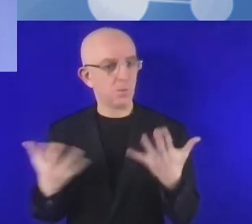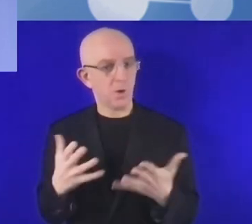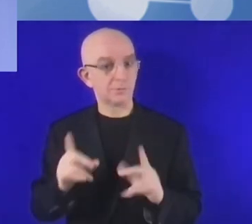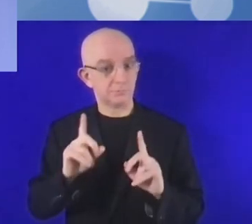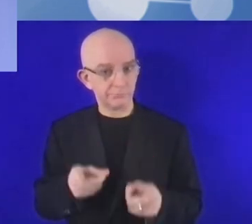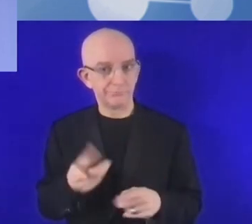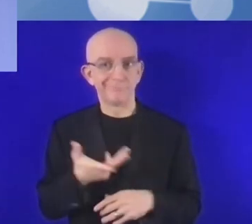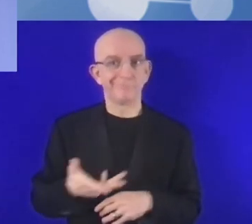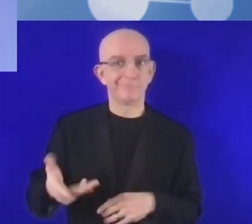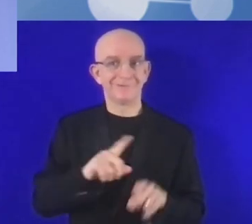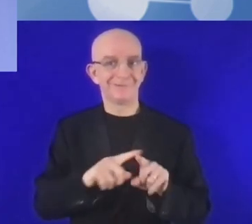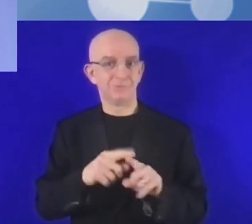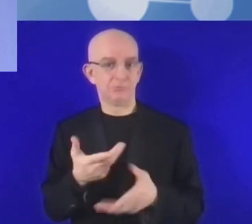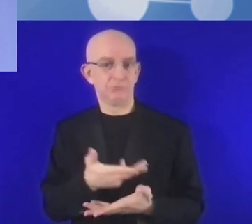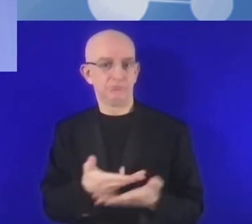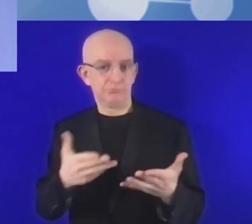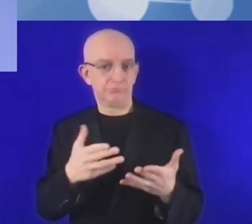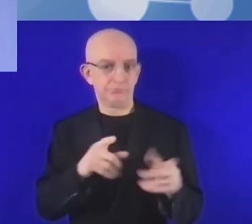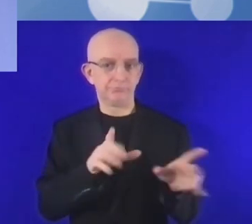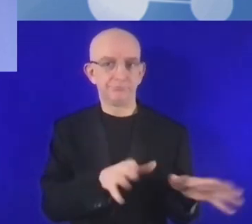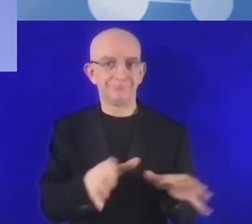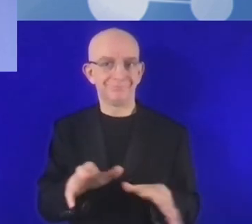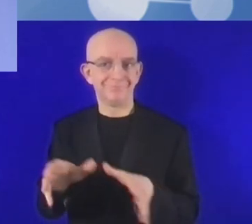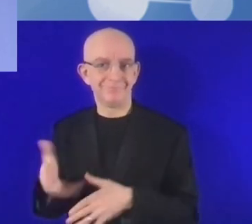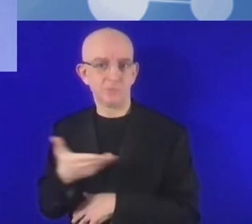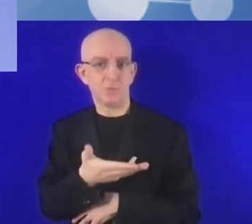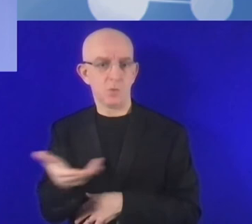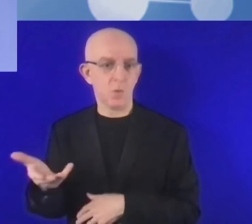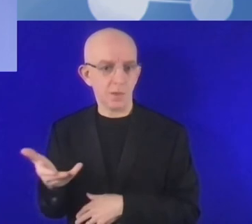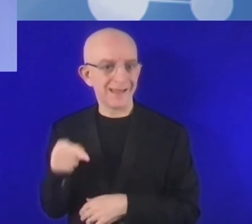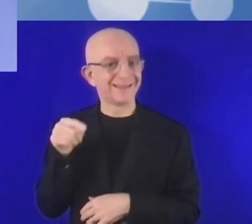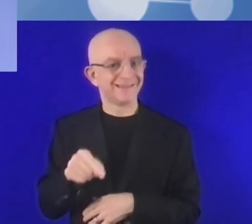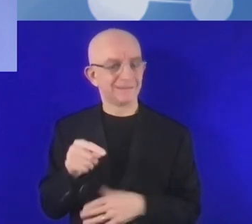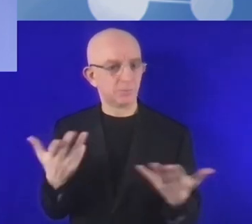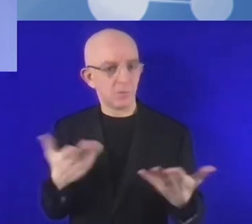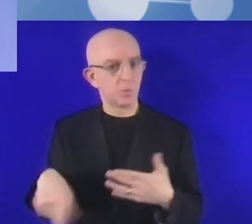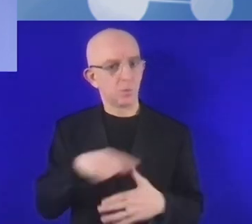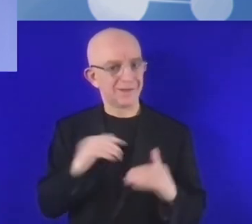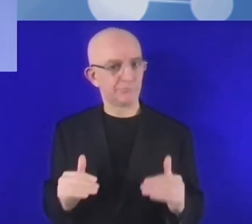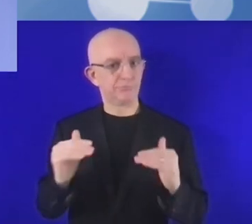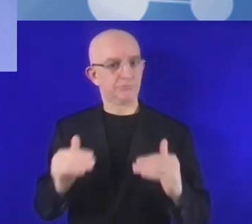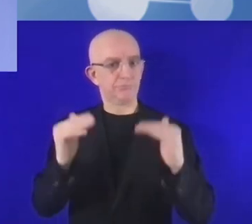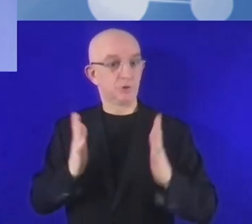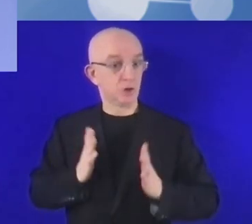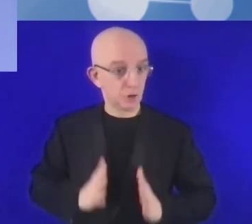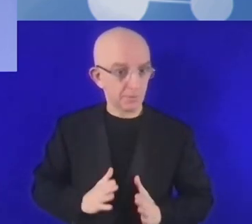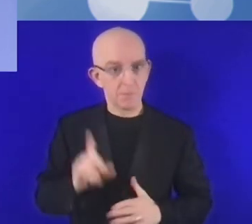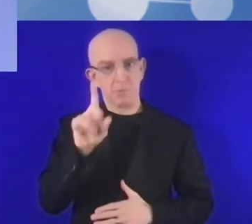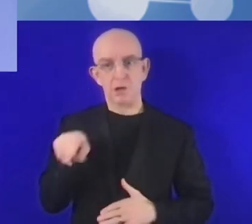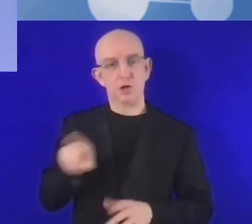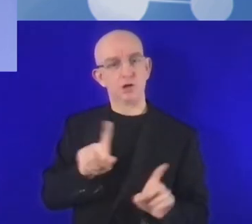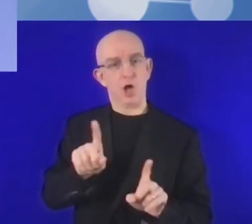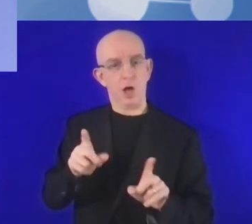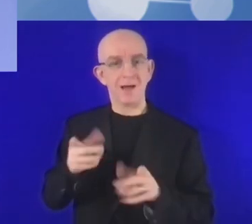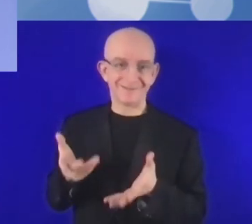que se consideran ampliamente como espacios subjetivos. Pienso que